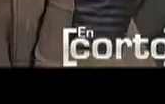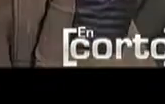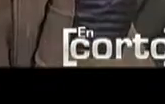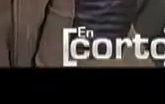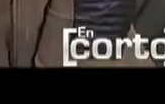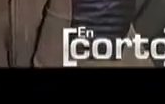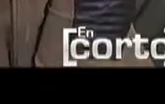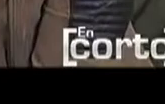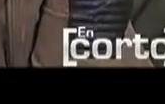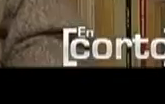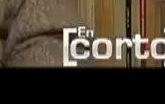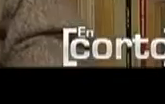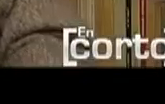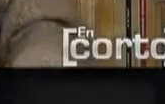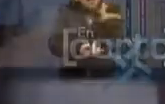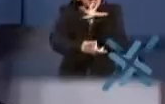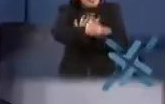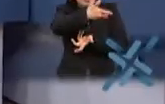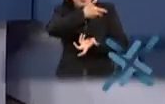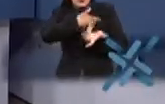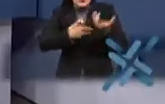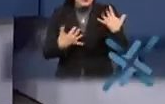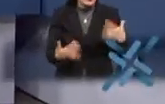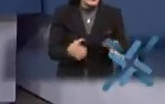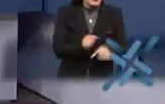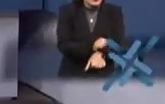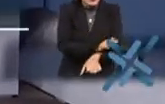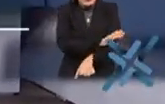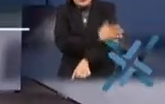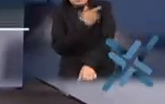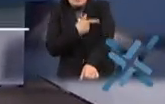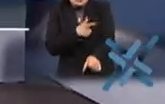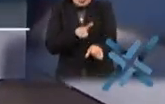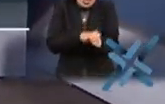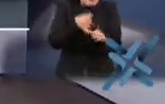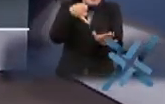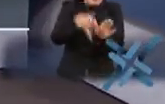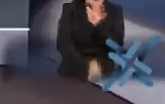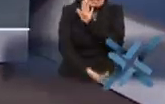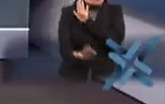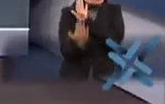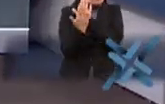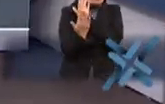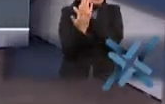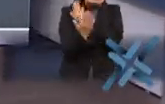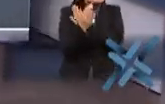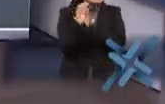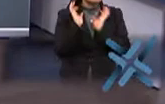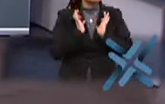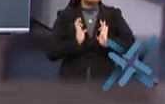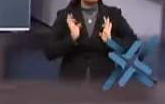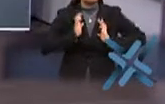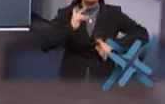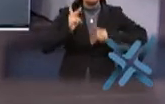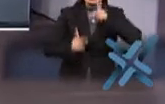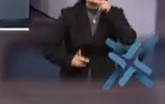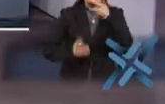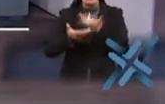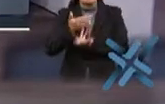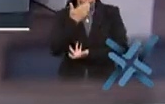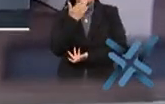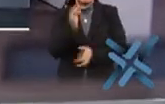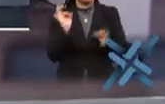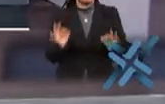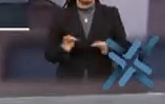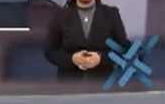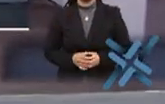alguien y poder platicar íntimamente, como dice el programa, en corto, relajados, claro. Coloquial. Sí,